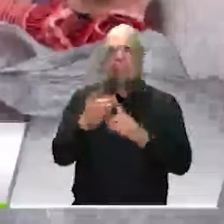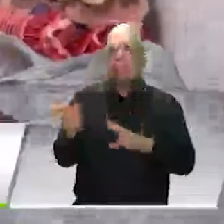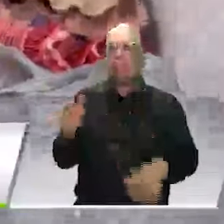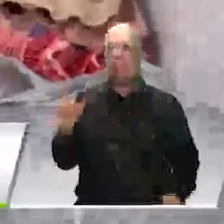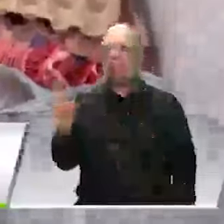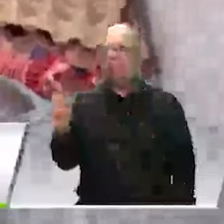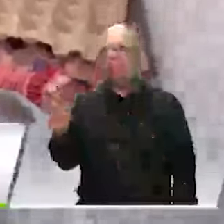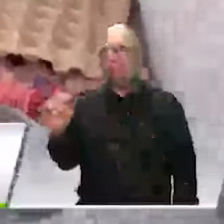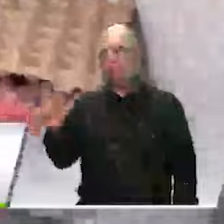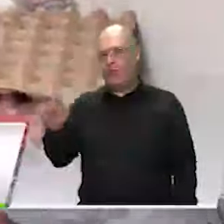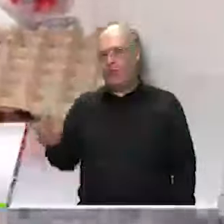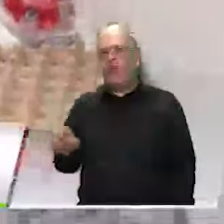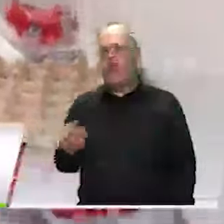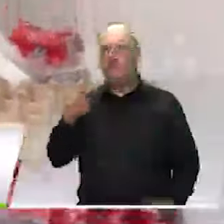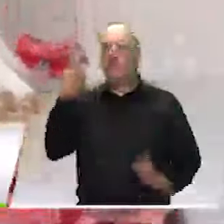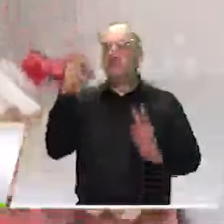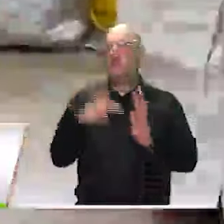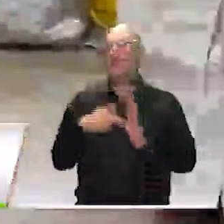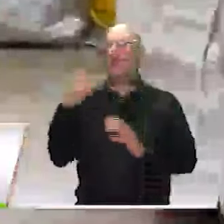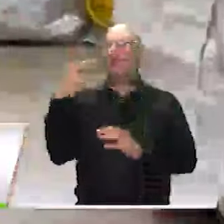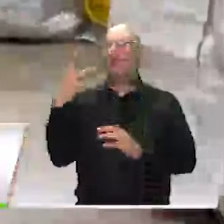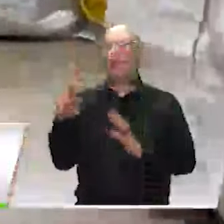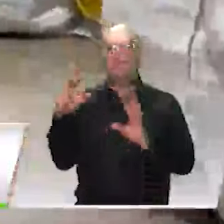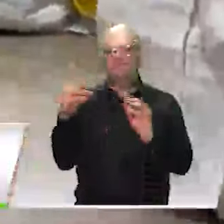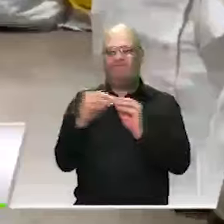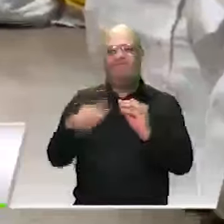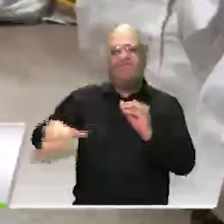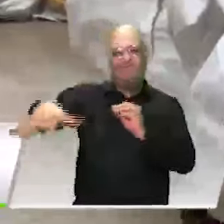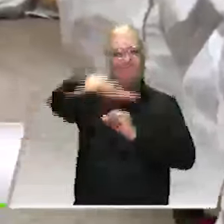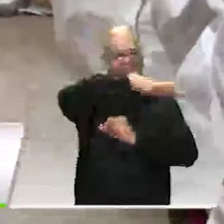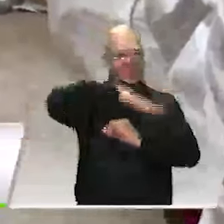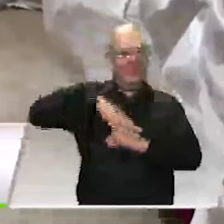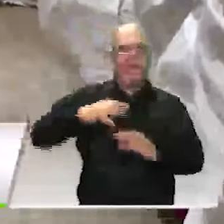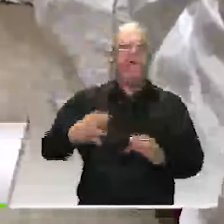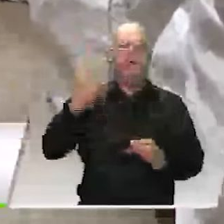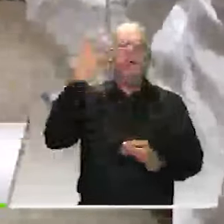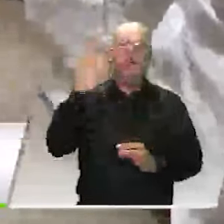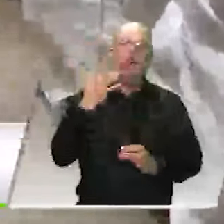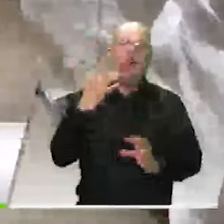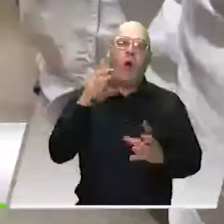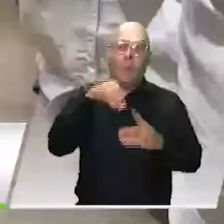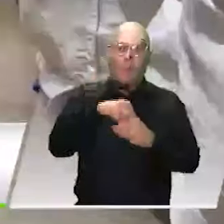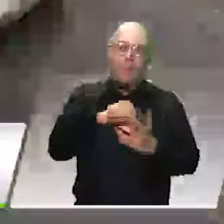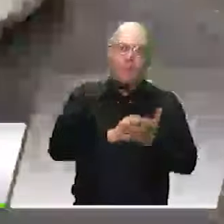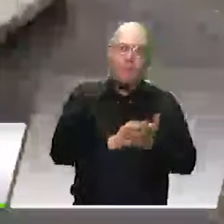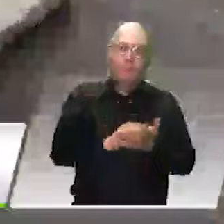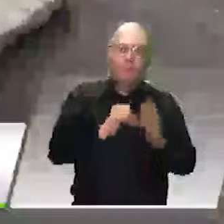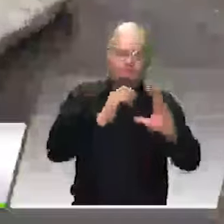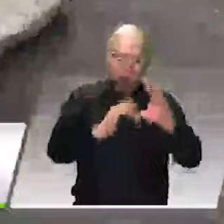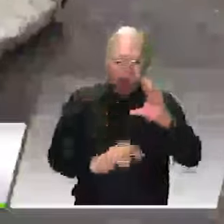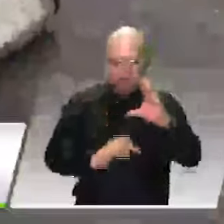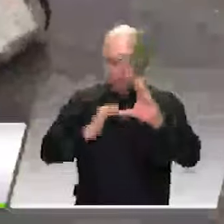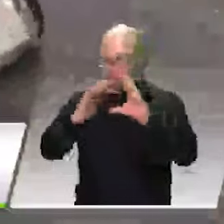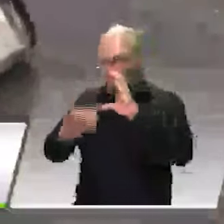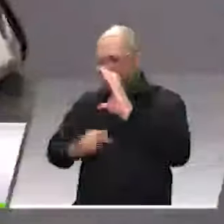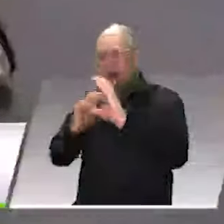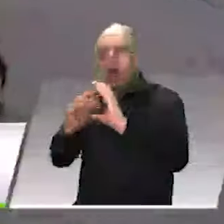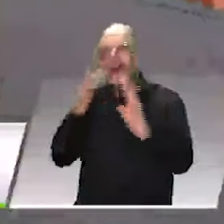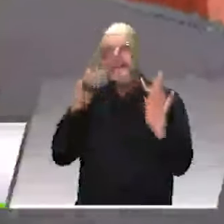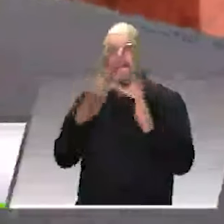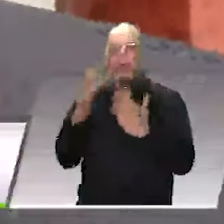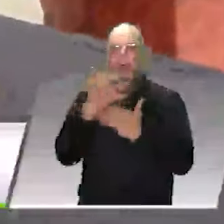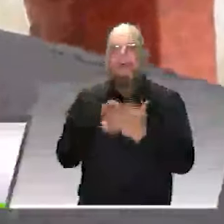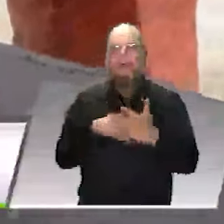de 2.250 aliados en el suroeste, quienes a diario hacen consignaciones con materiales reciclados, lo que les permite no solo canjearlos